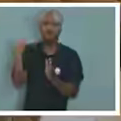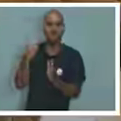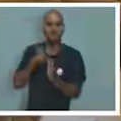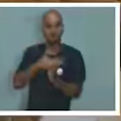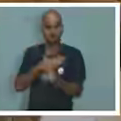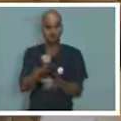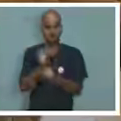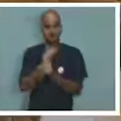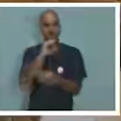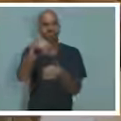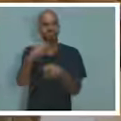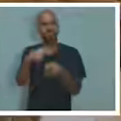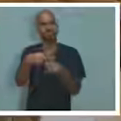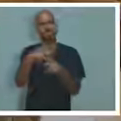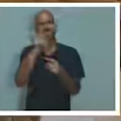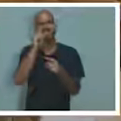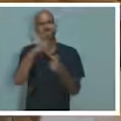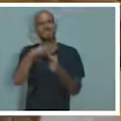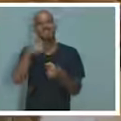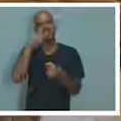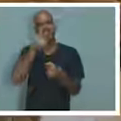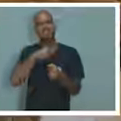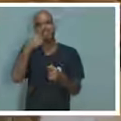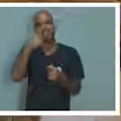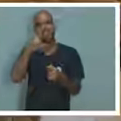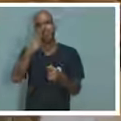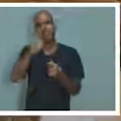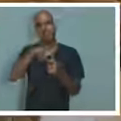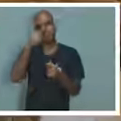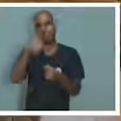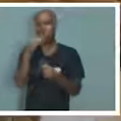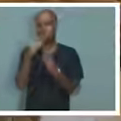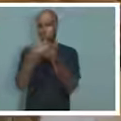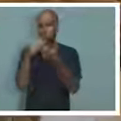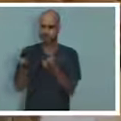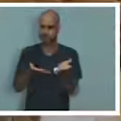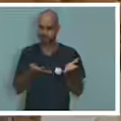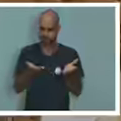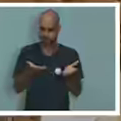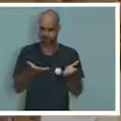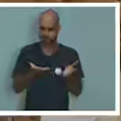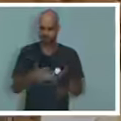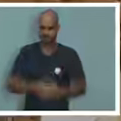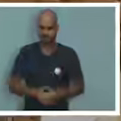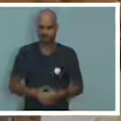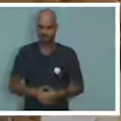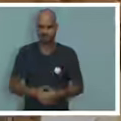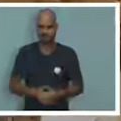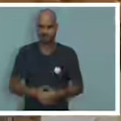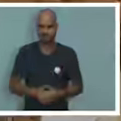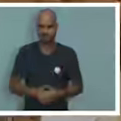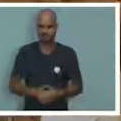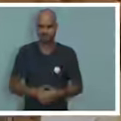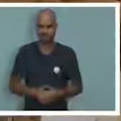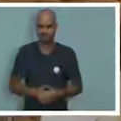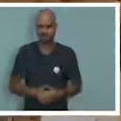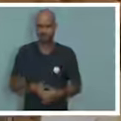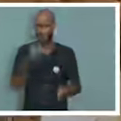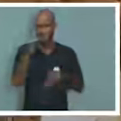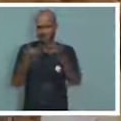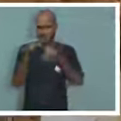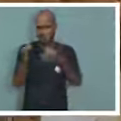El Jiwe. Muy buenas tardes, bienvenida a nuestro programa. Qué placer tenerte con nosotros. Conversemos un poco acerca de la UBB